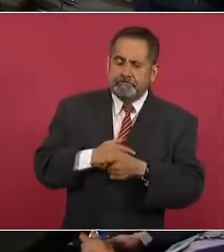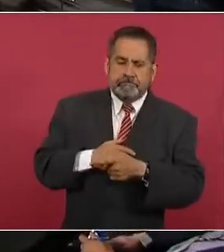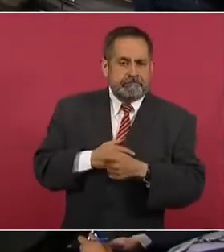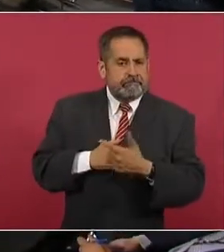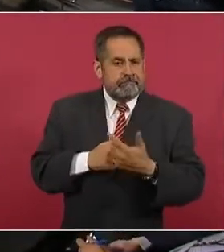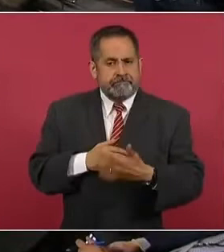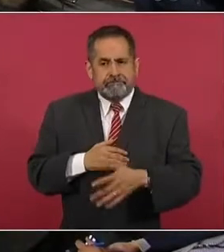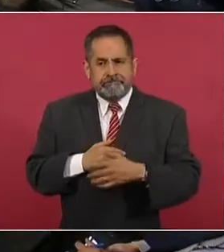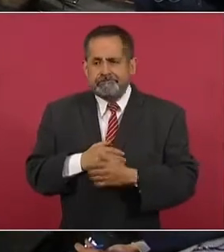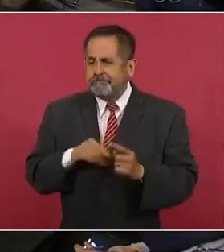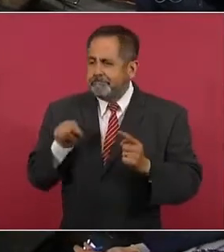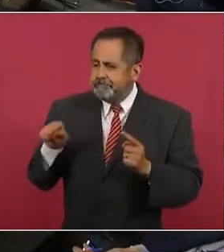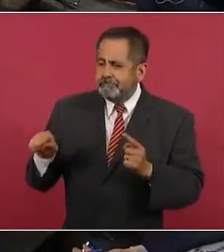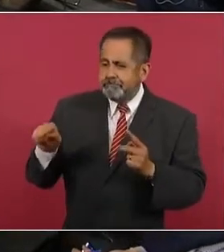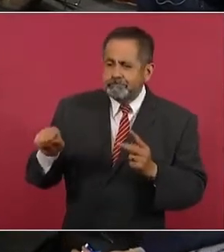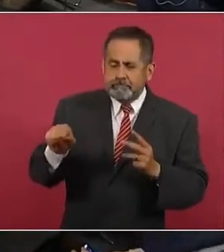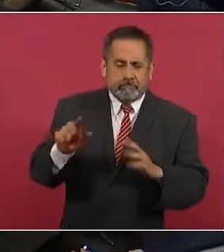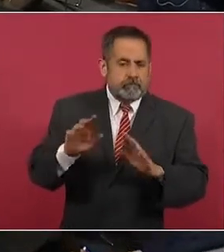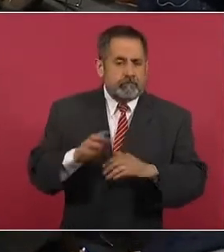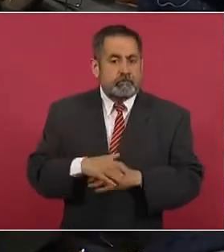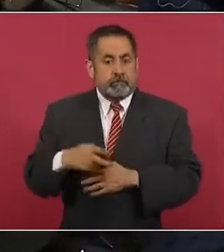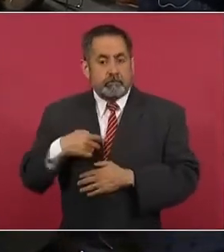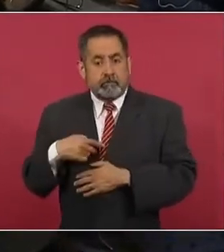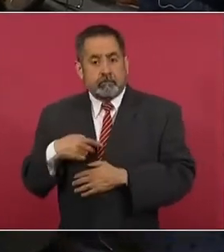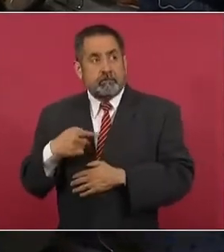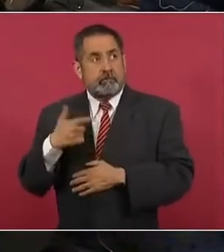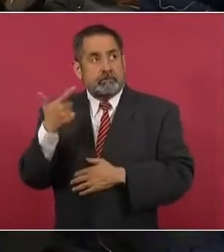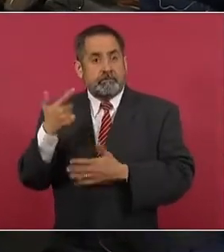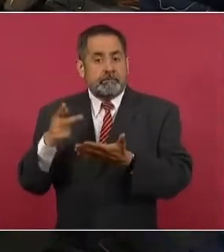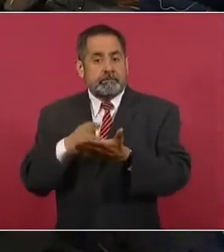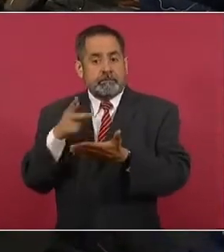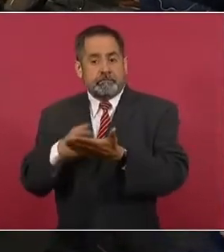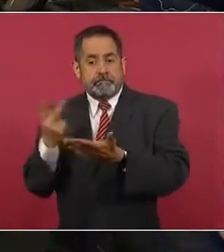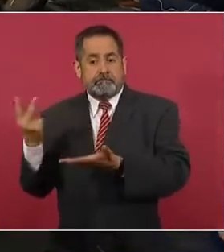estas participaciones que he tenido aquí? Esta es la séptima.